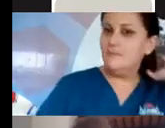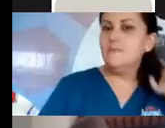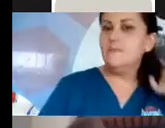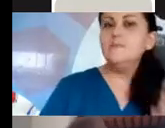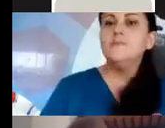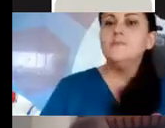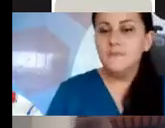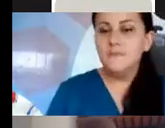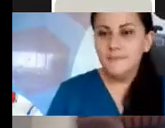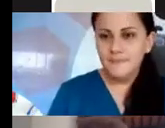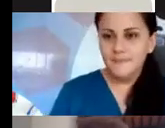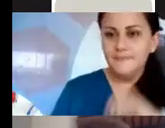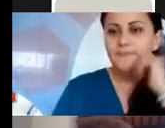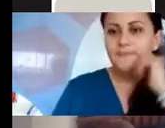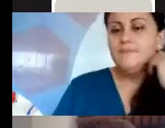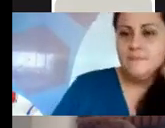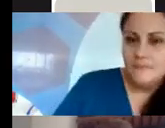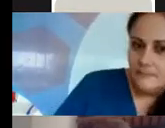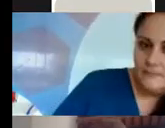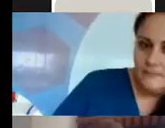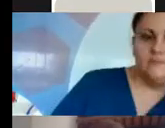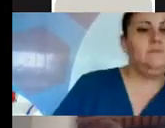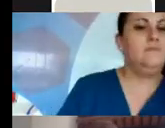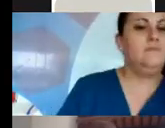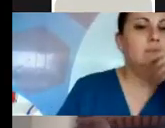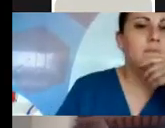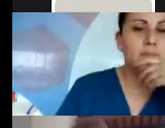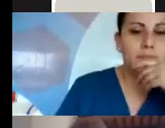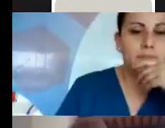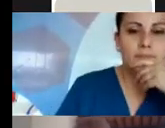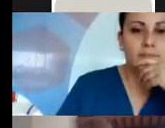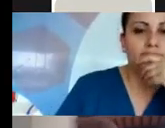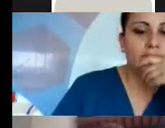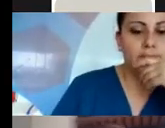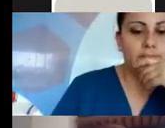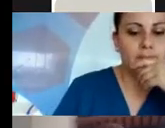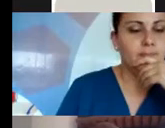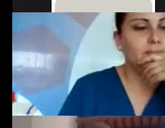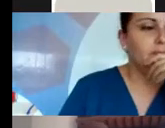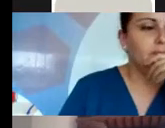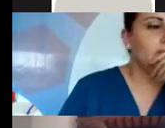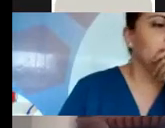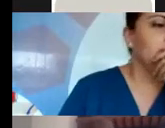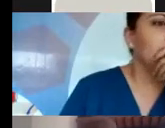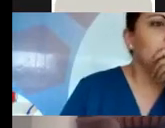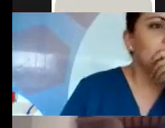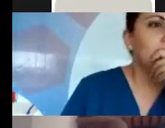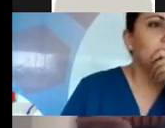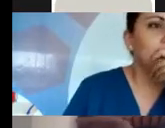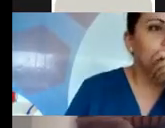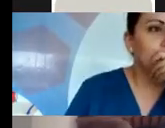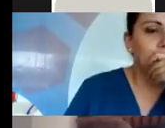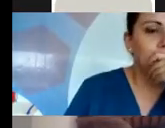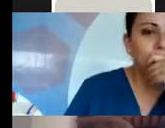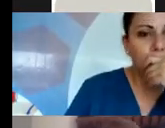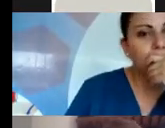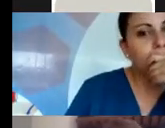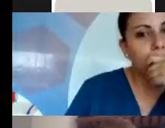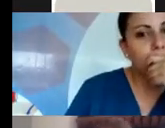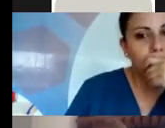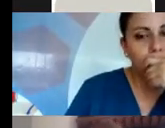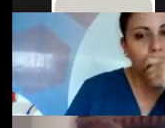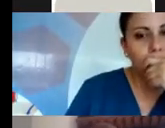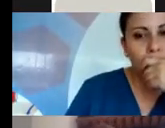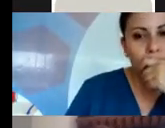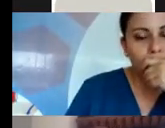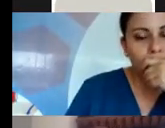sin hacer doler a mi paciente. A mayor superficie de apoyo o de presión, claramente menor dolor y mayor confort.